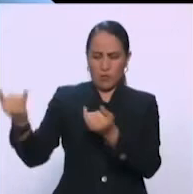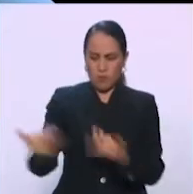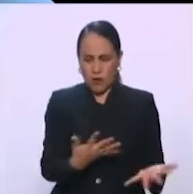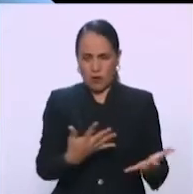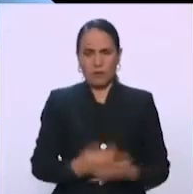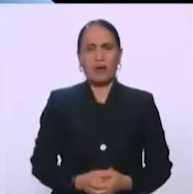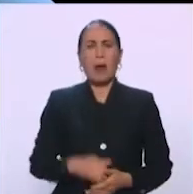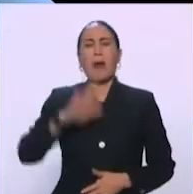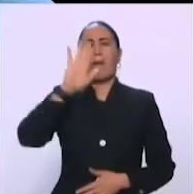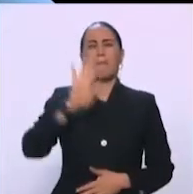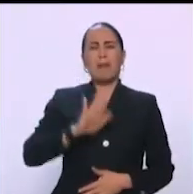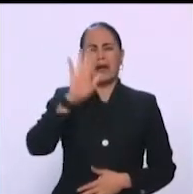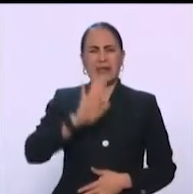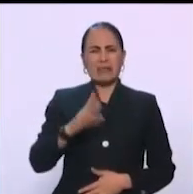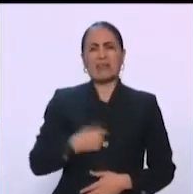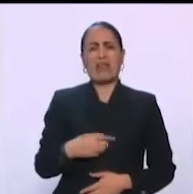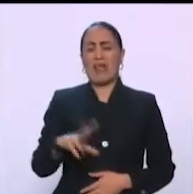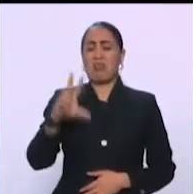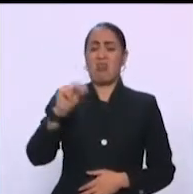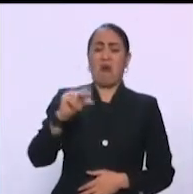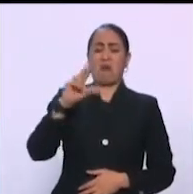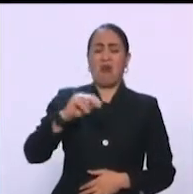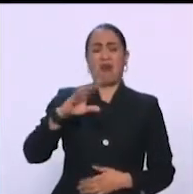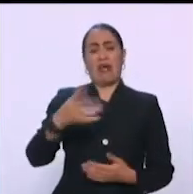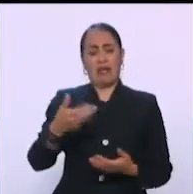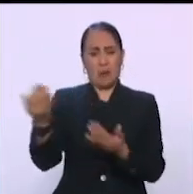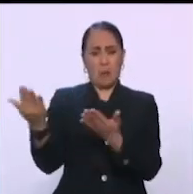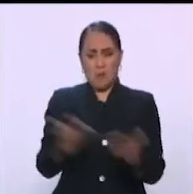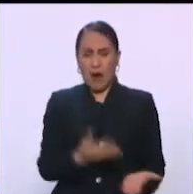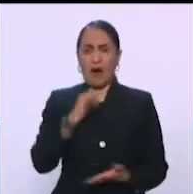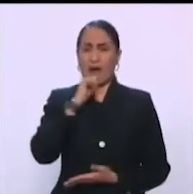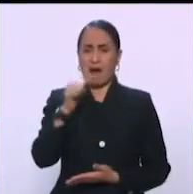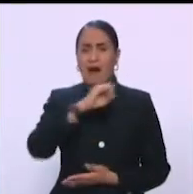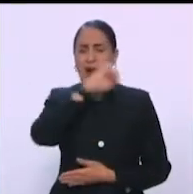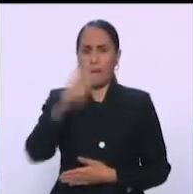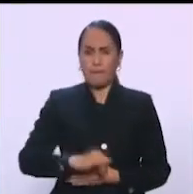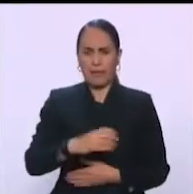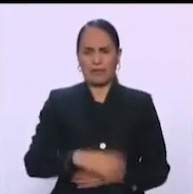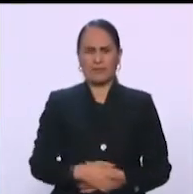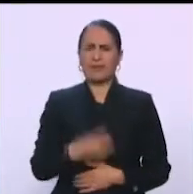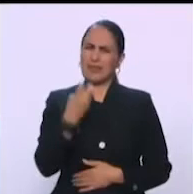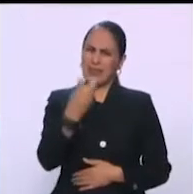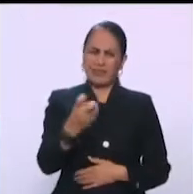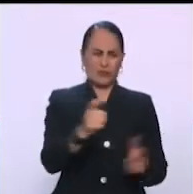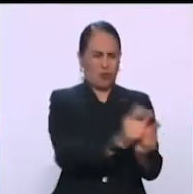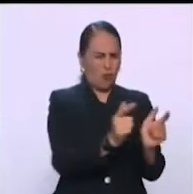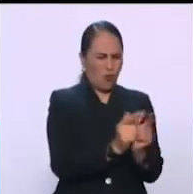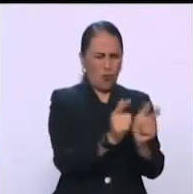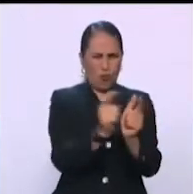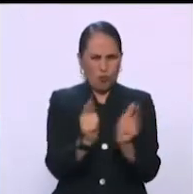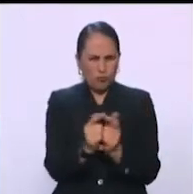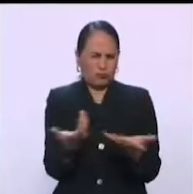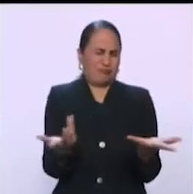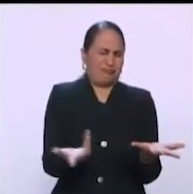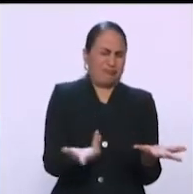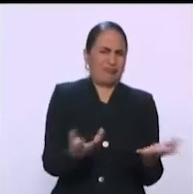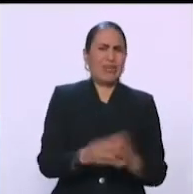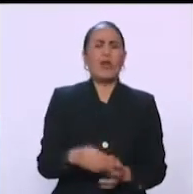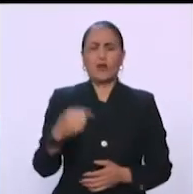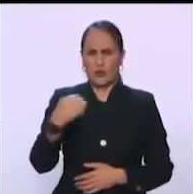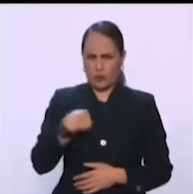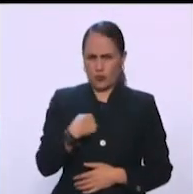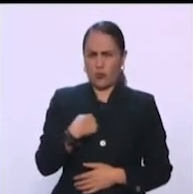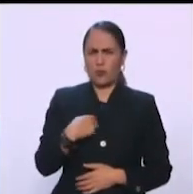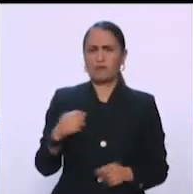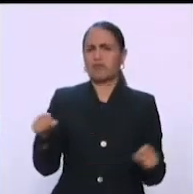hubiesen dicho que no la íbamos a tener nunca, la reacción que han tenido estos miserables. Y en algo estoy de acuerdo